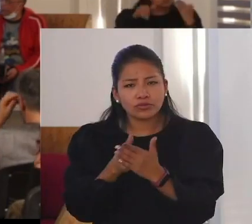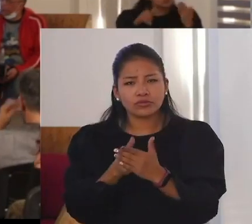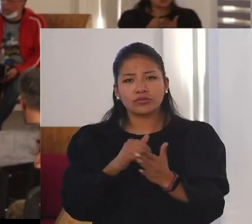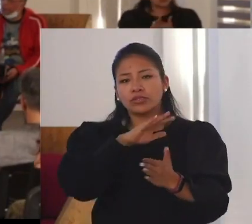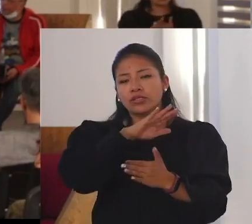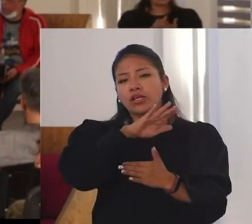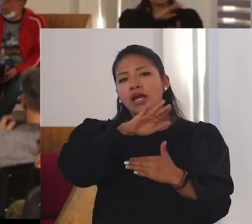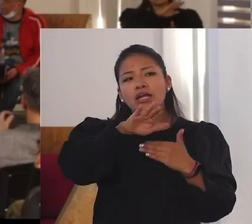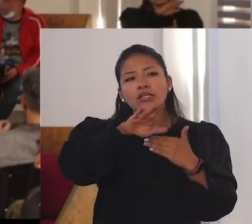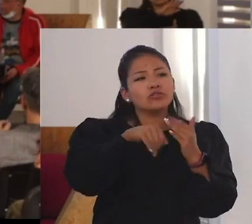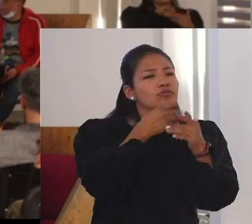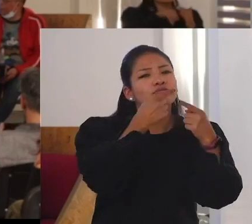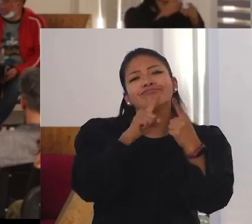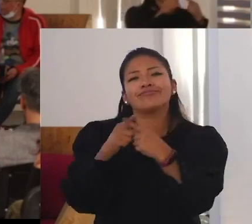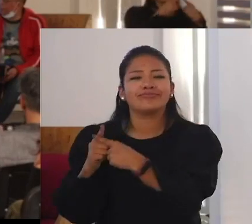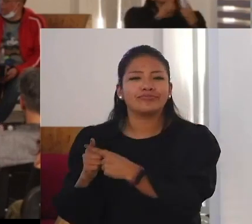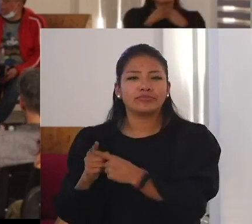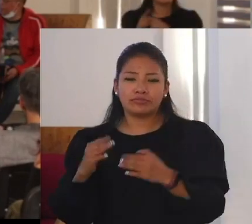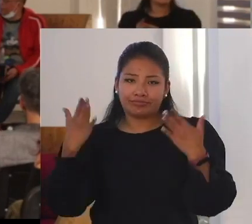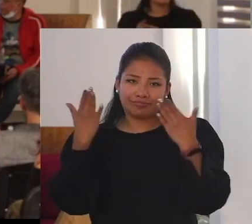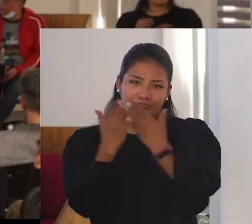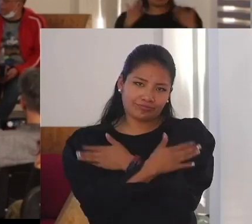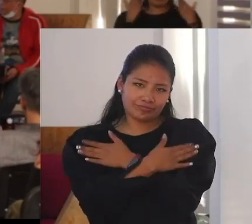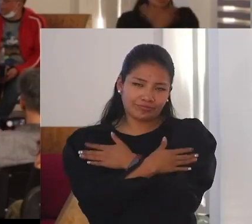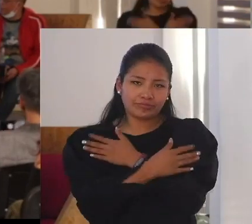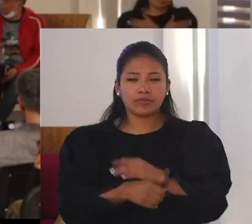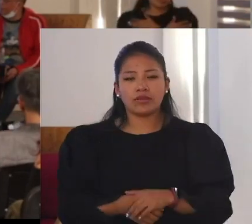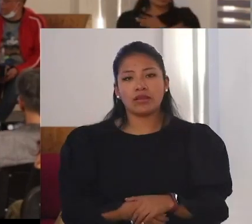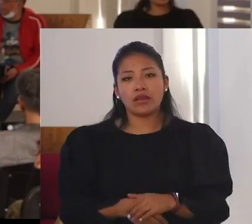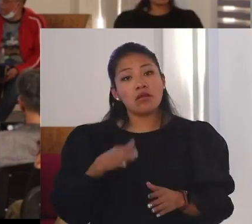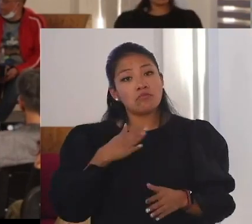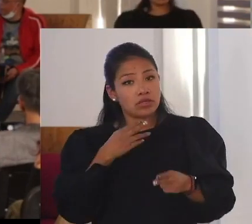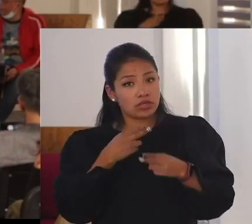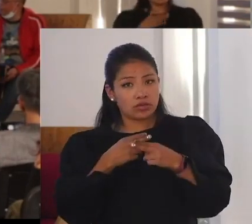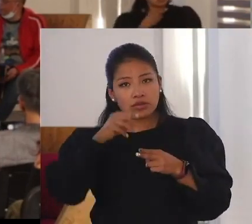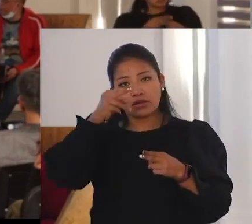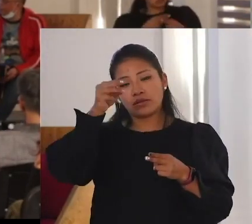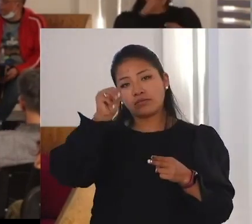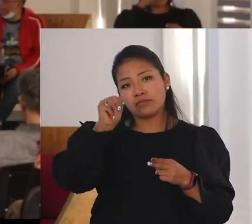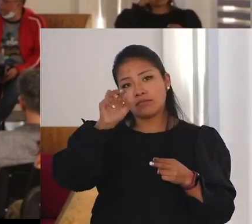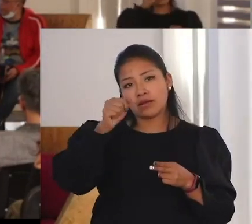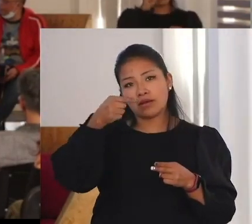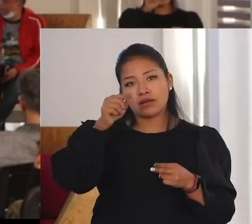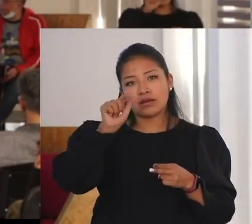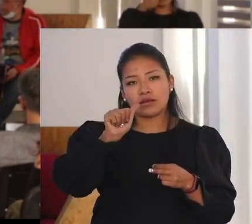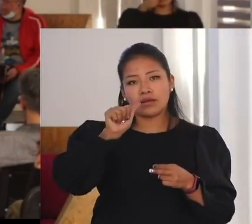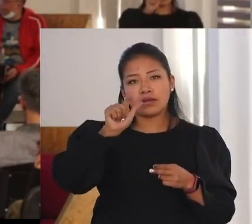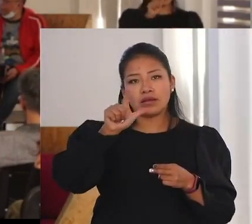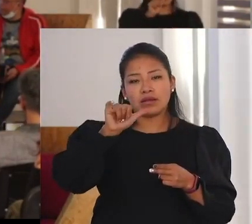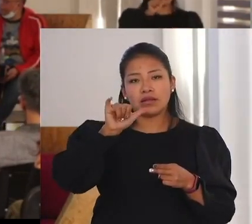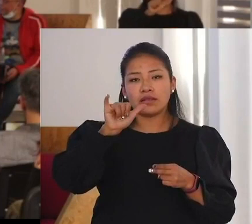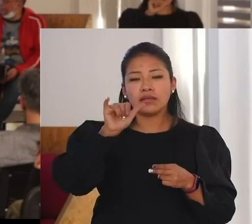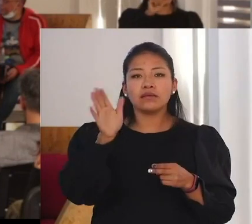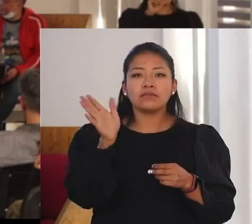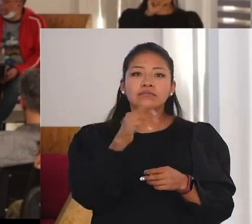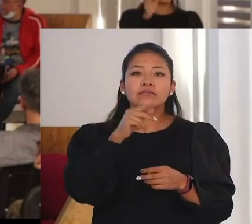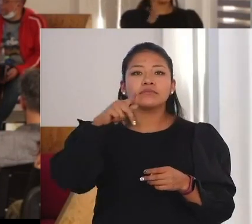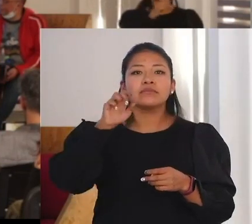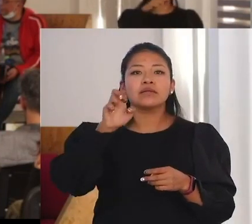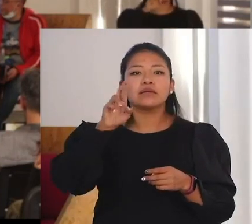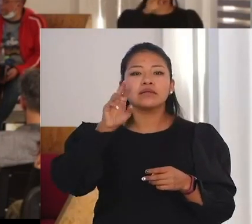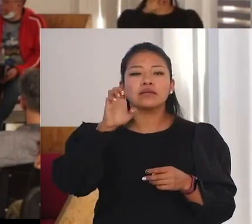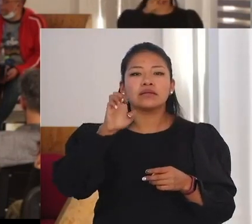todos los saludamos Mi nombre es Magaly Pérez estoy hablando a nombre de